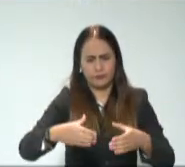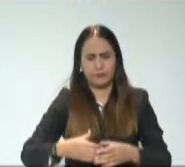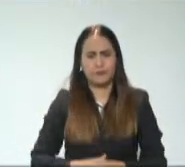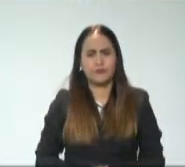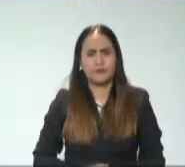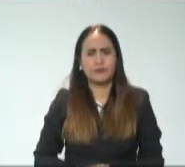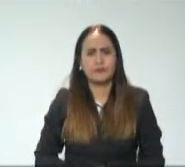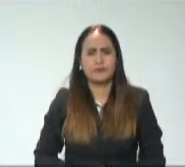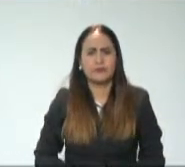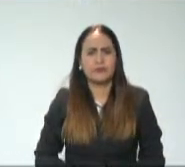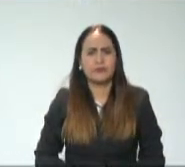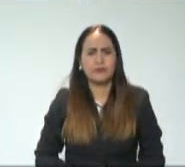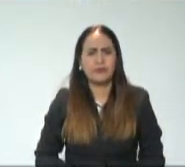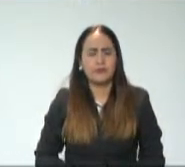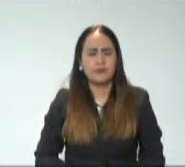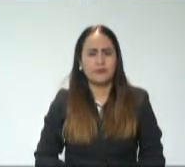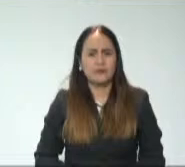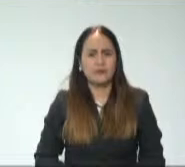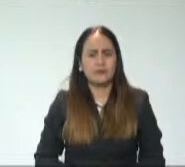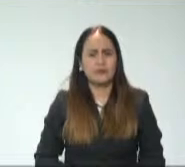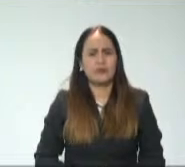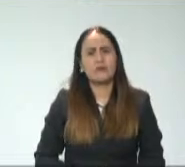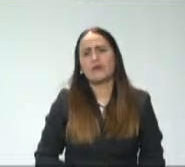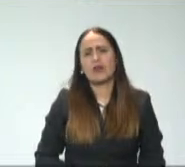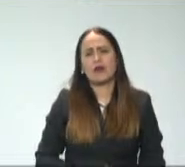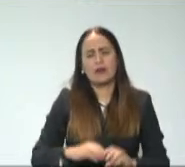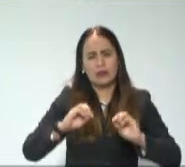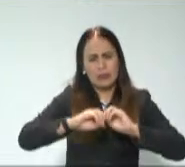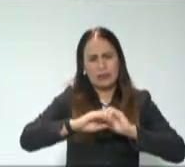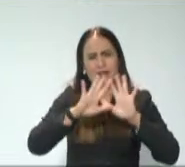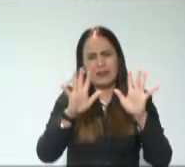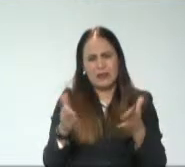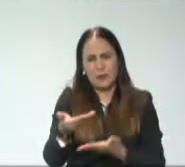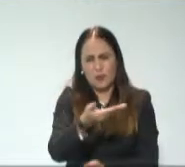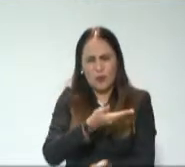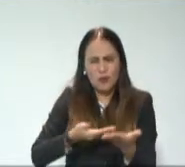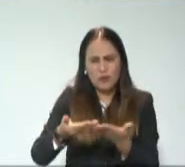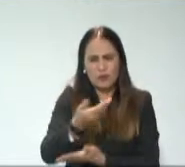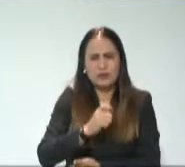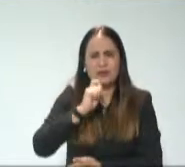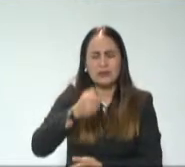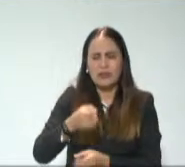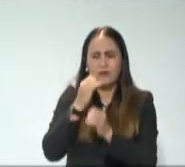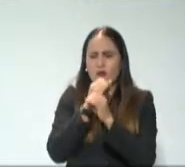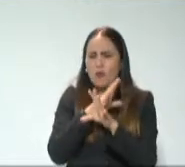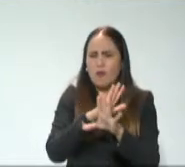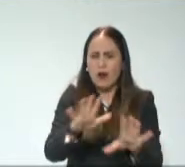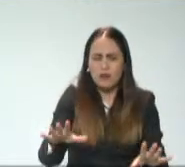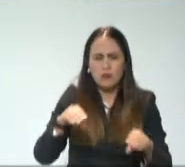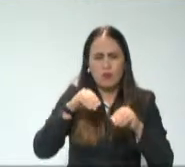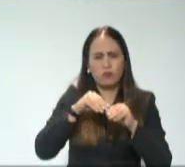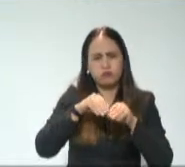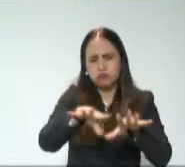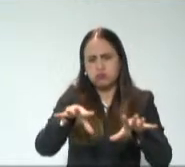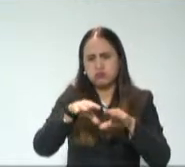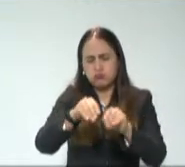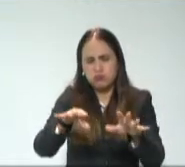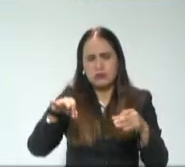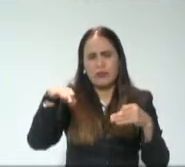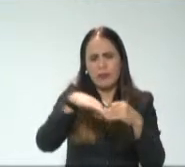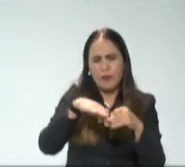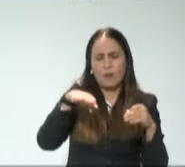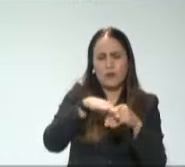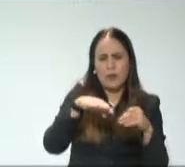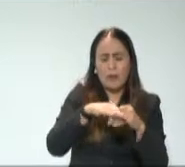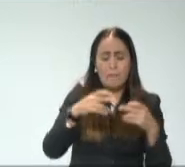Entonces como como concepto la transparencia proactiva es el acto de divulgar información periódicamente Antes de que los